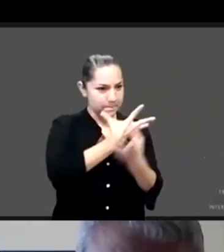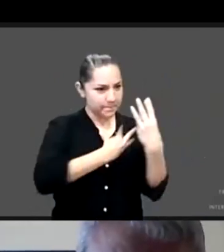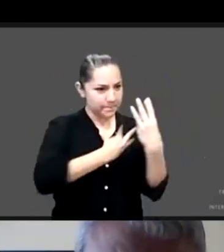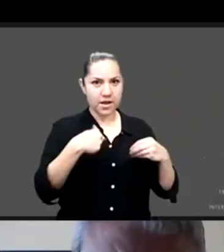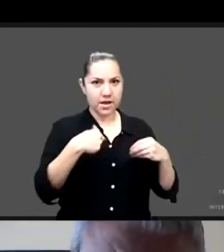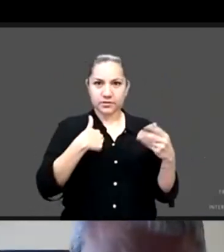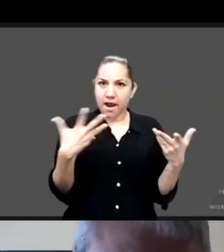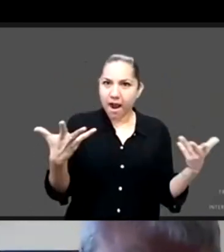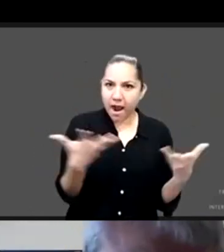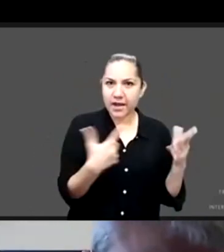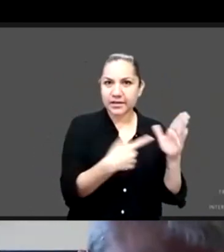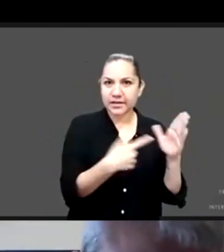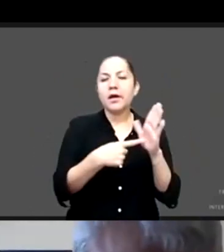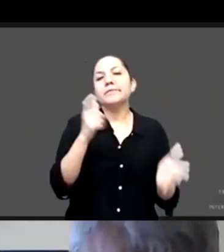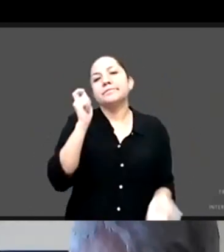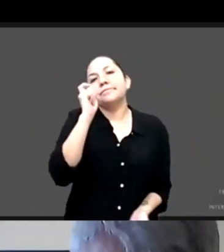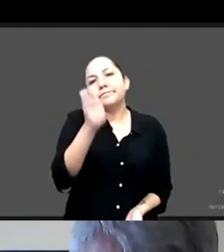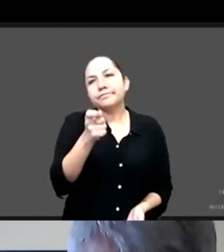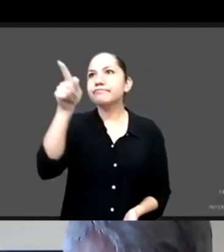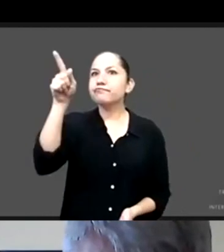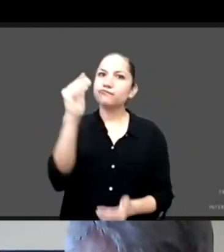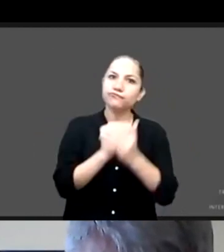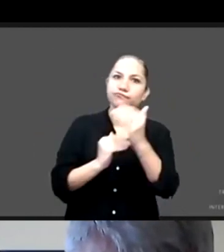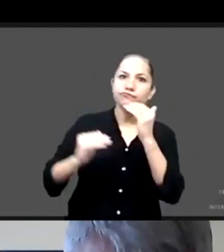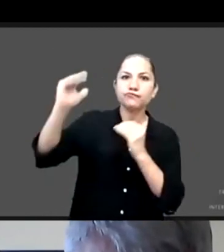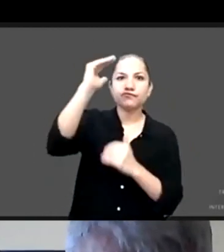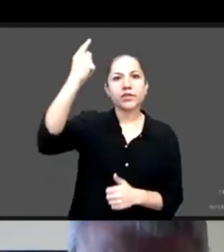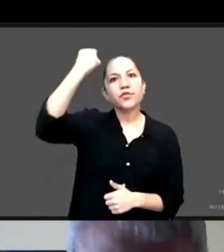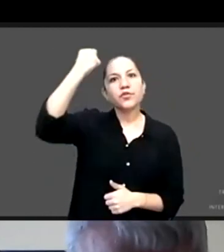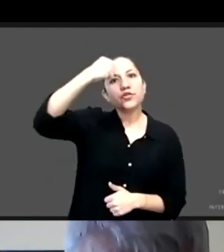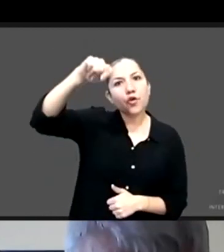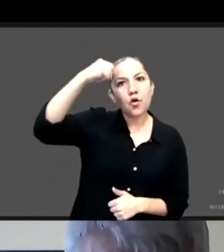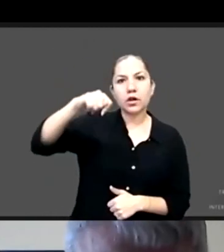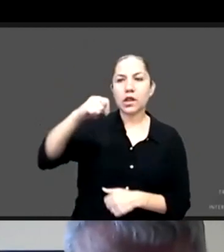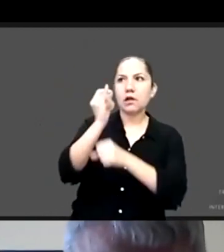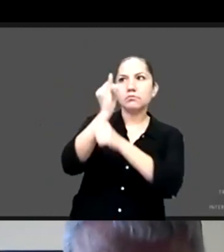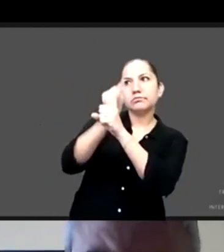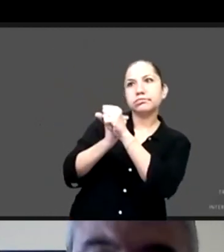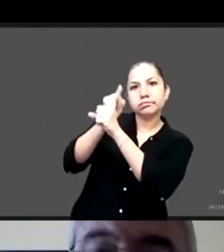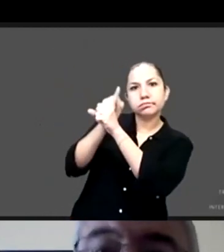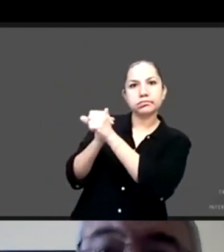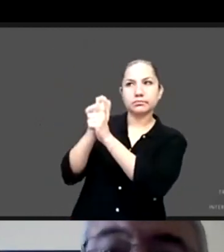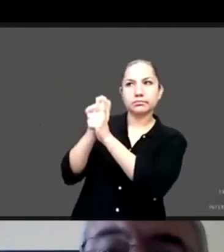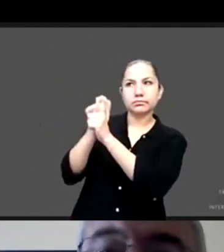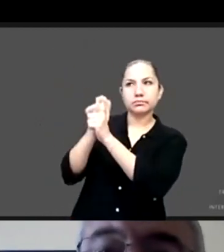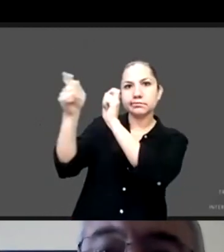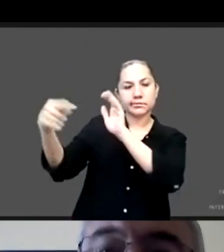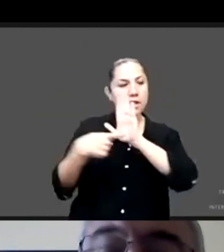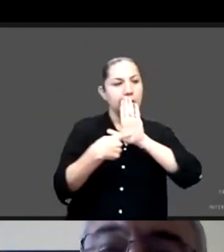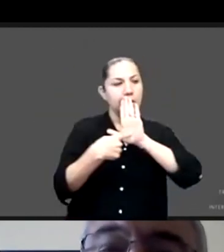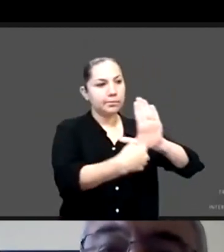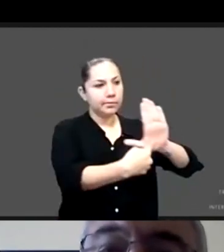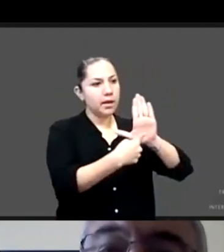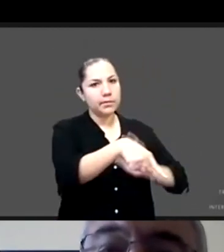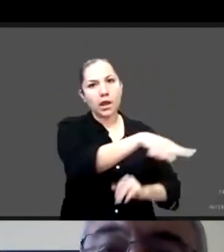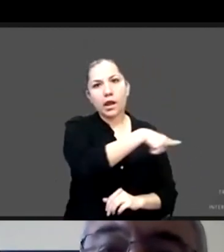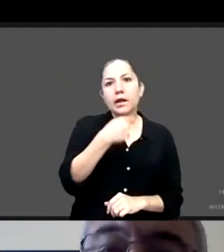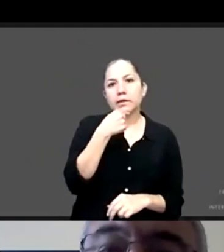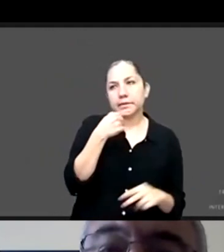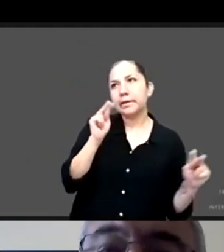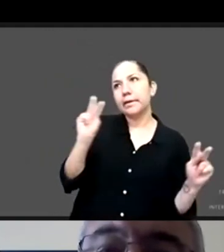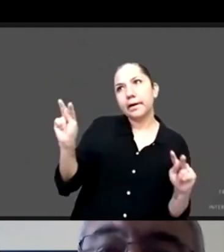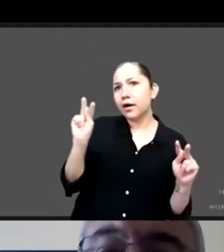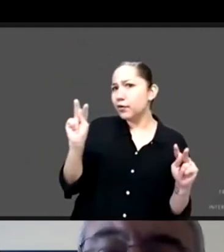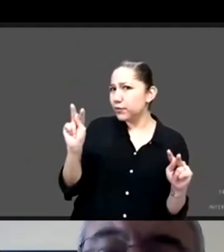exposición académica de estos saberes, sino de compartirlos mediante la práctica. Los propios niños realizaban talleres. Por